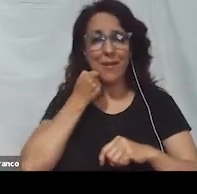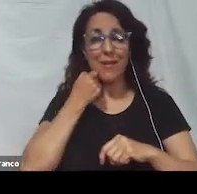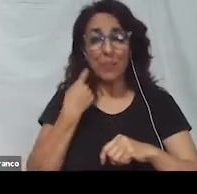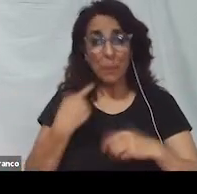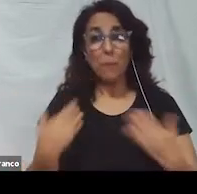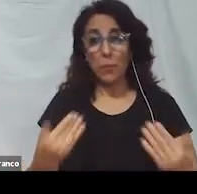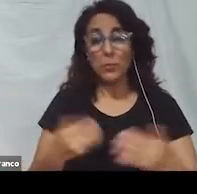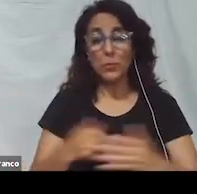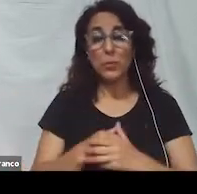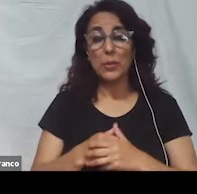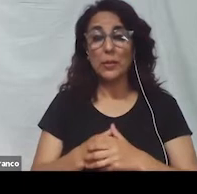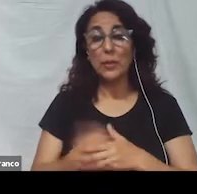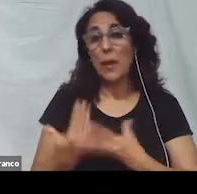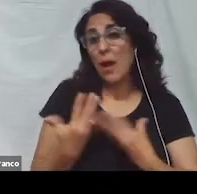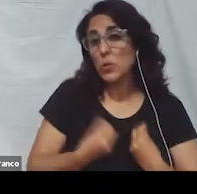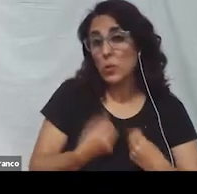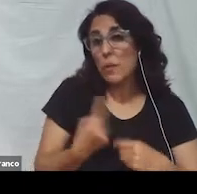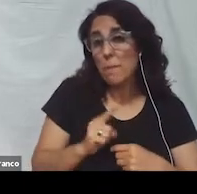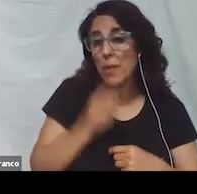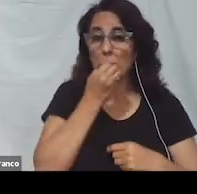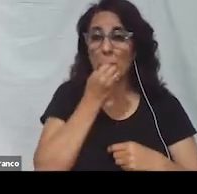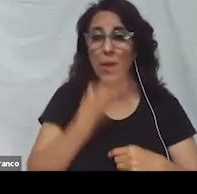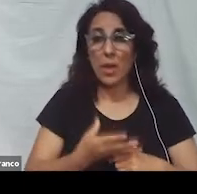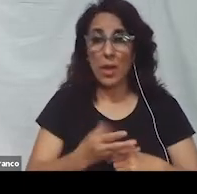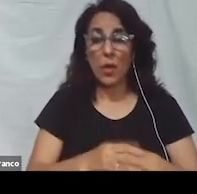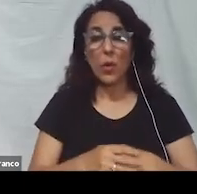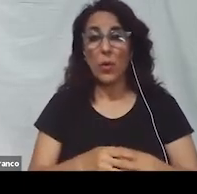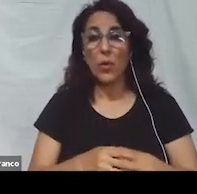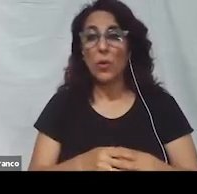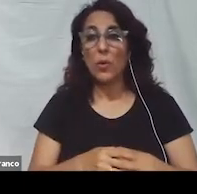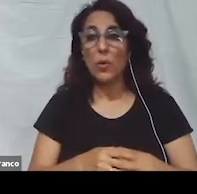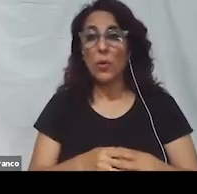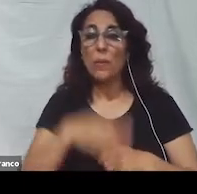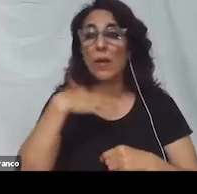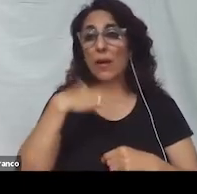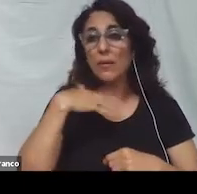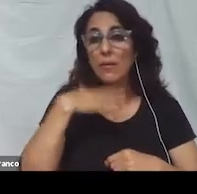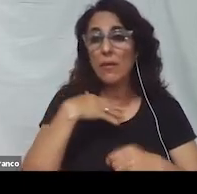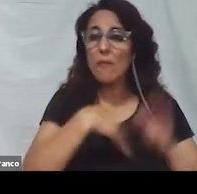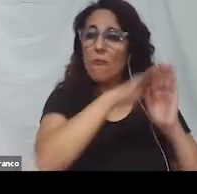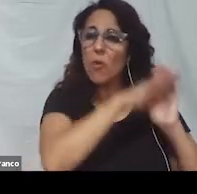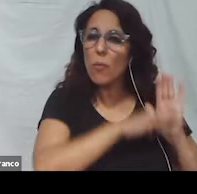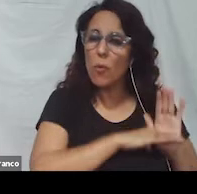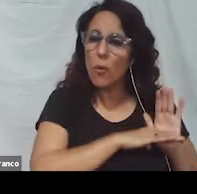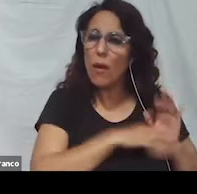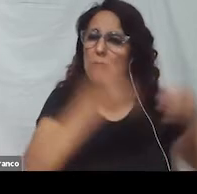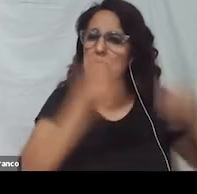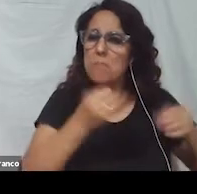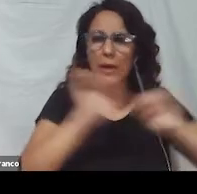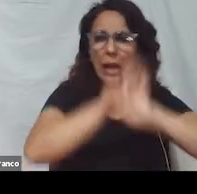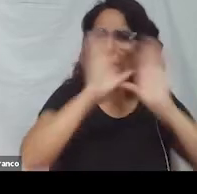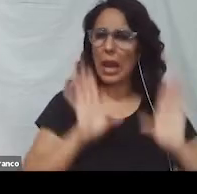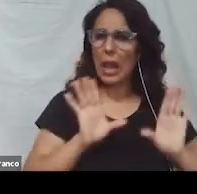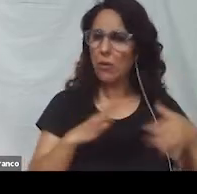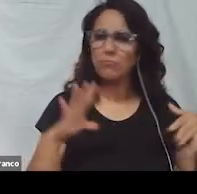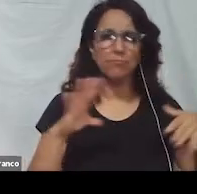por supuesto, ayudan, pero es mejor para una mejor comprensión del formulario ser